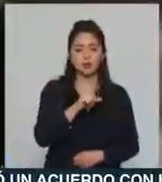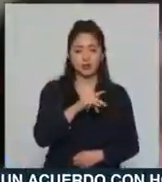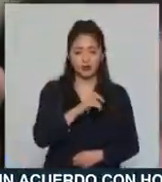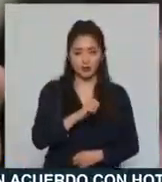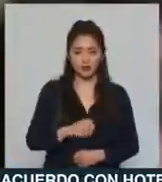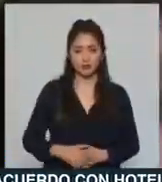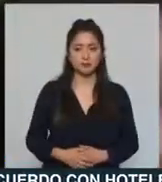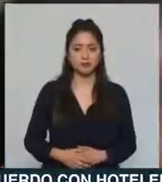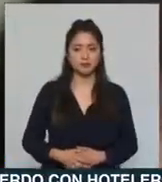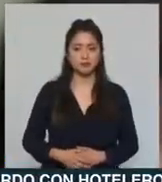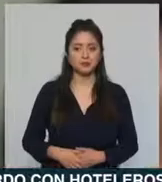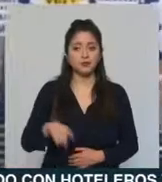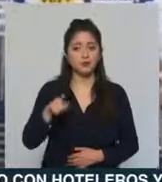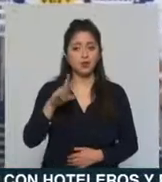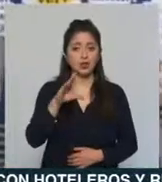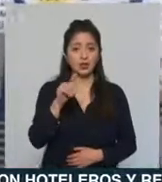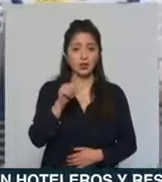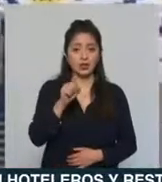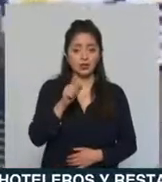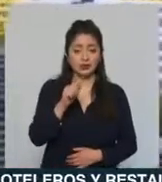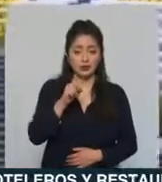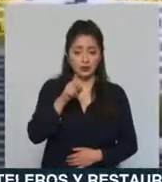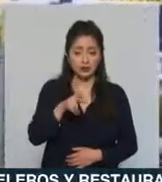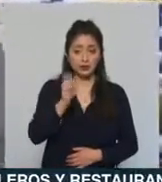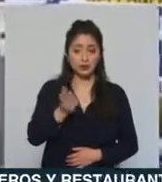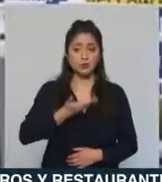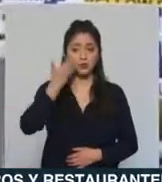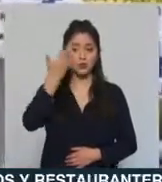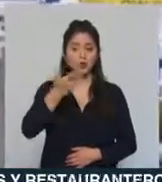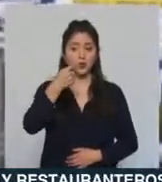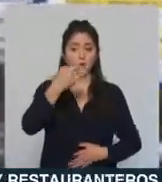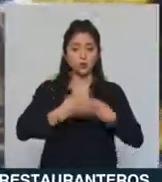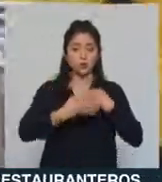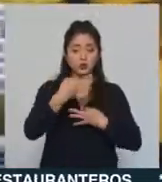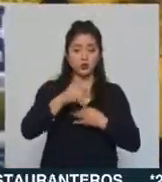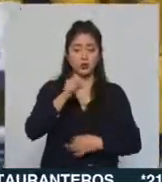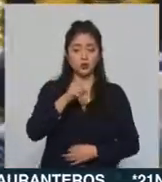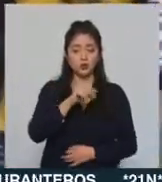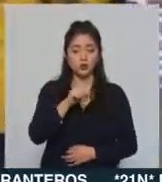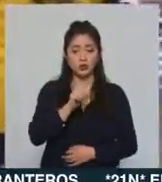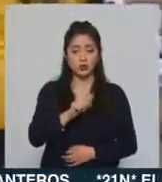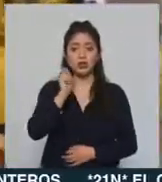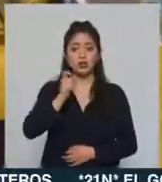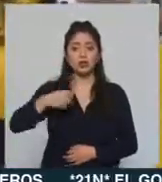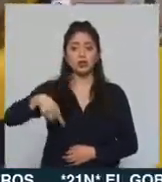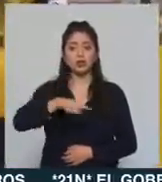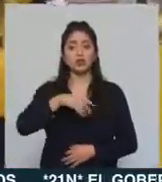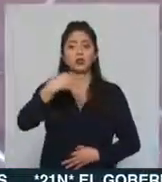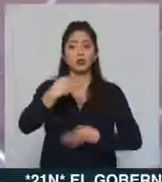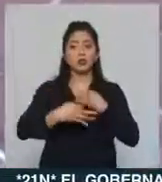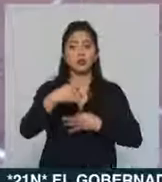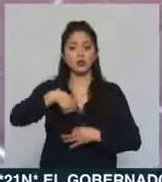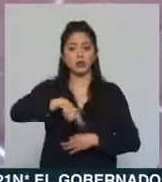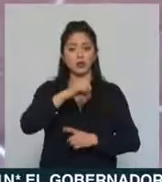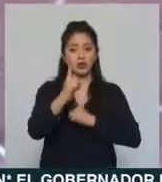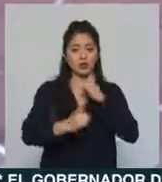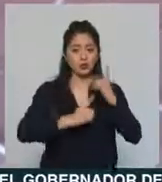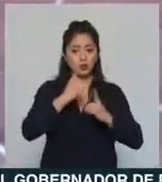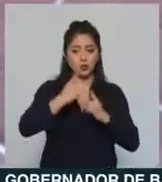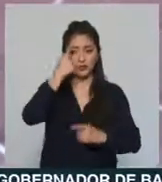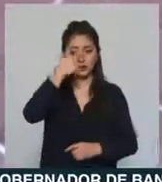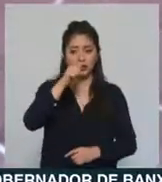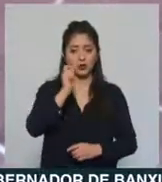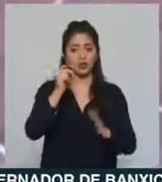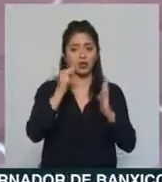La sudafricana Caster Semenya presentó un recurso ante la justicia suiza contra la polémica posición del Tribunal Arbitral del Deporte en favor del reglamento